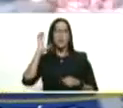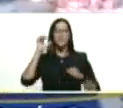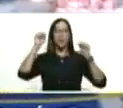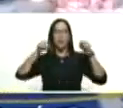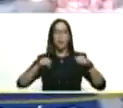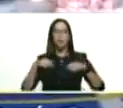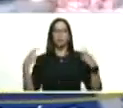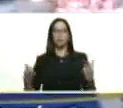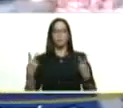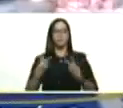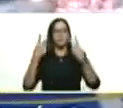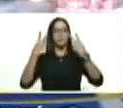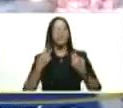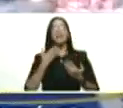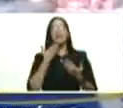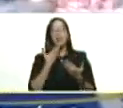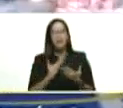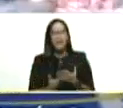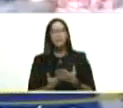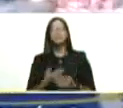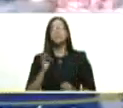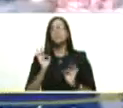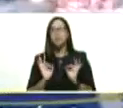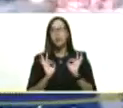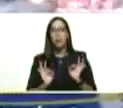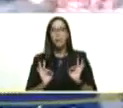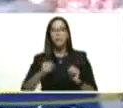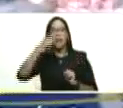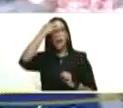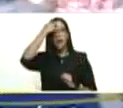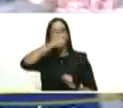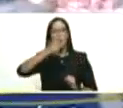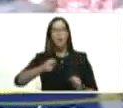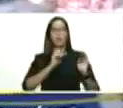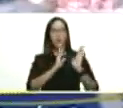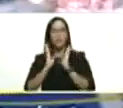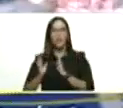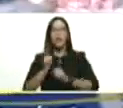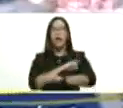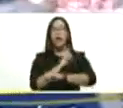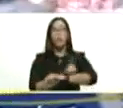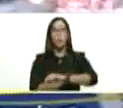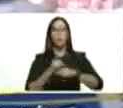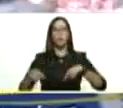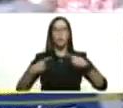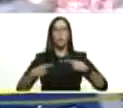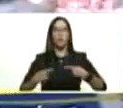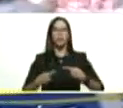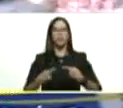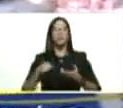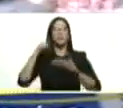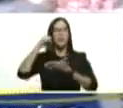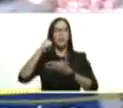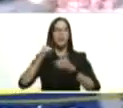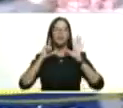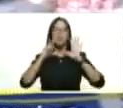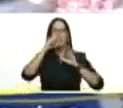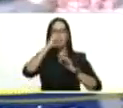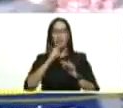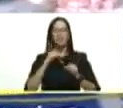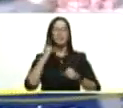manos, gracias fundamentalmente al pueblo organizado, al poder popular y a los CLAT en estos 7 años